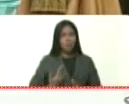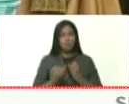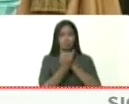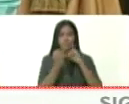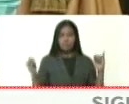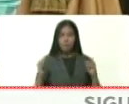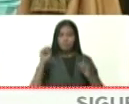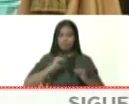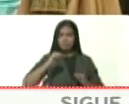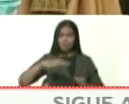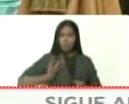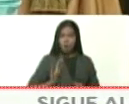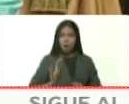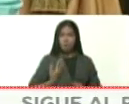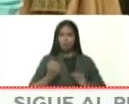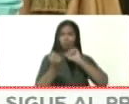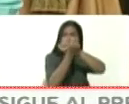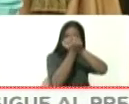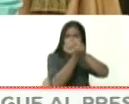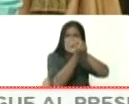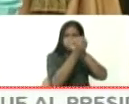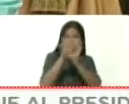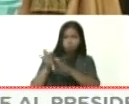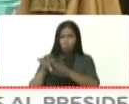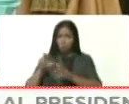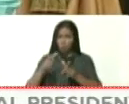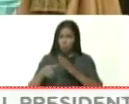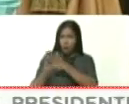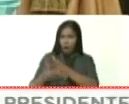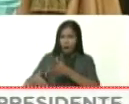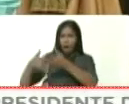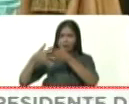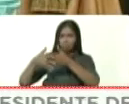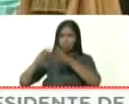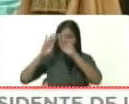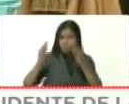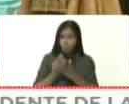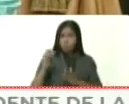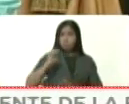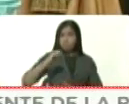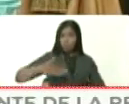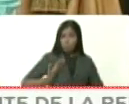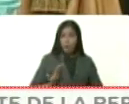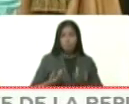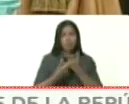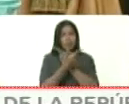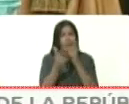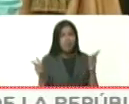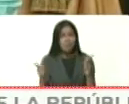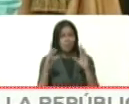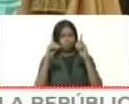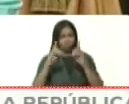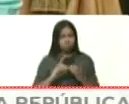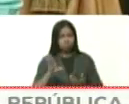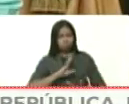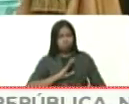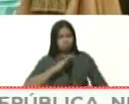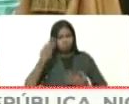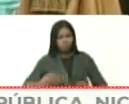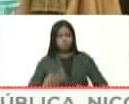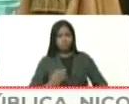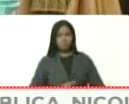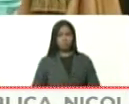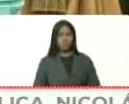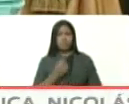independiente, no ser esclavo de ningún imperio del mundo. Sí se puede vivir con dignidad